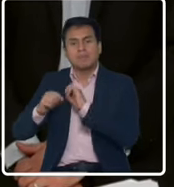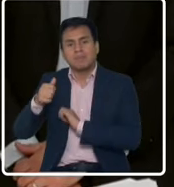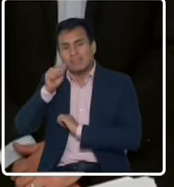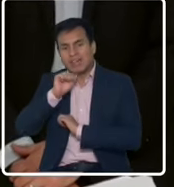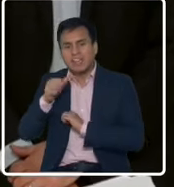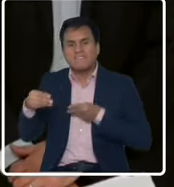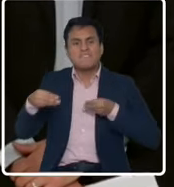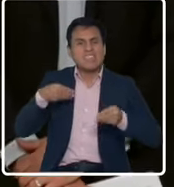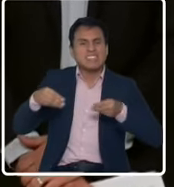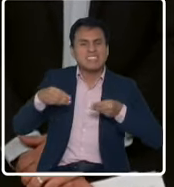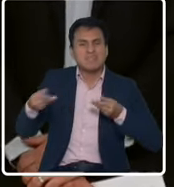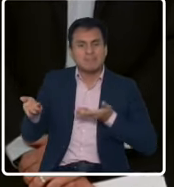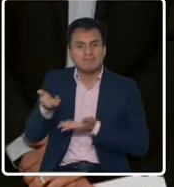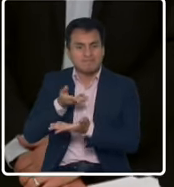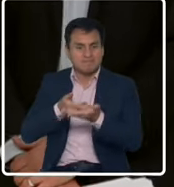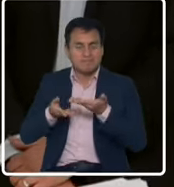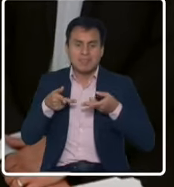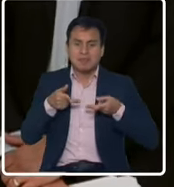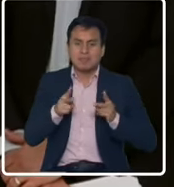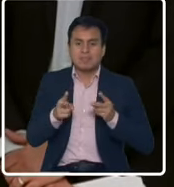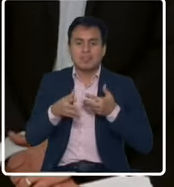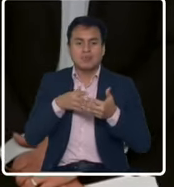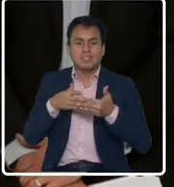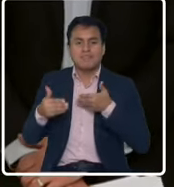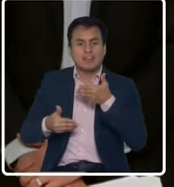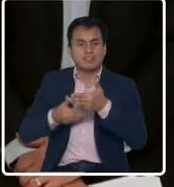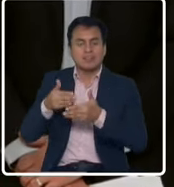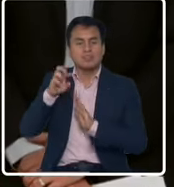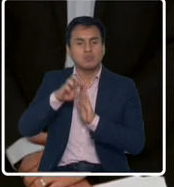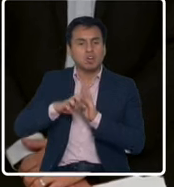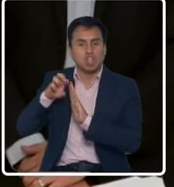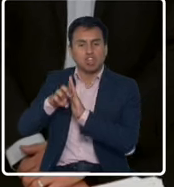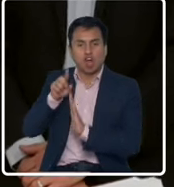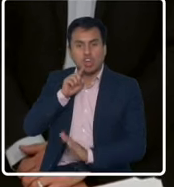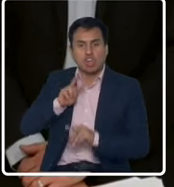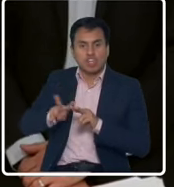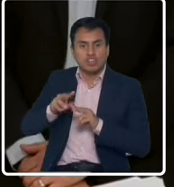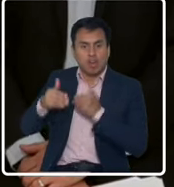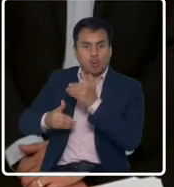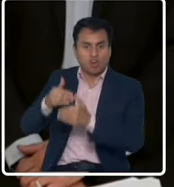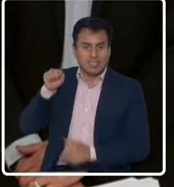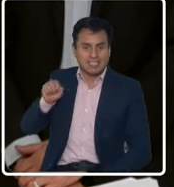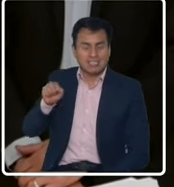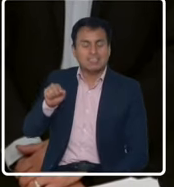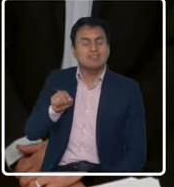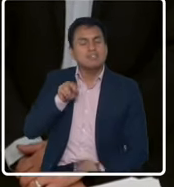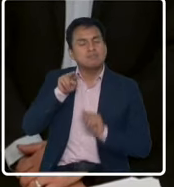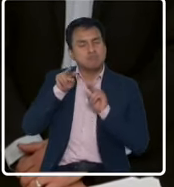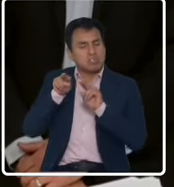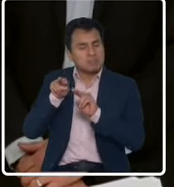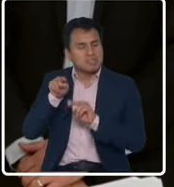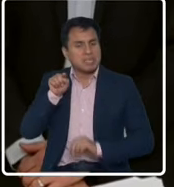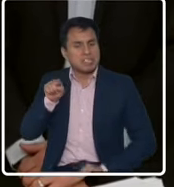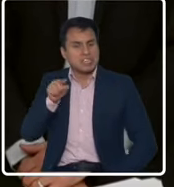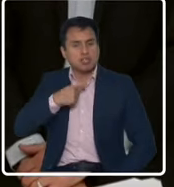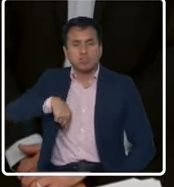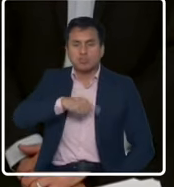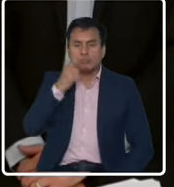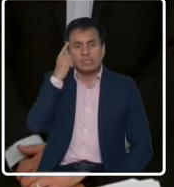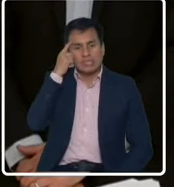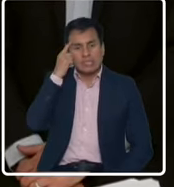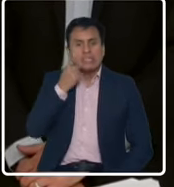flexibles que permita naturalmente viabilizar los proyectos que allí se desarrollan desde es es punto de vista nos